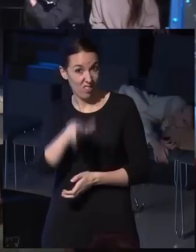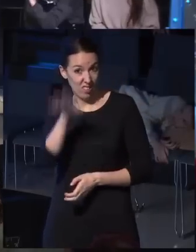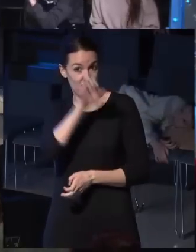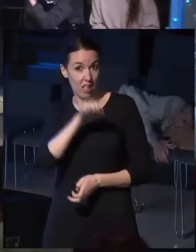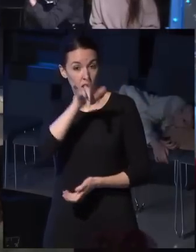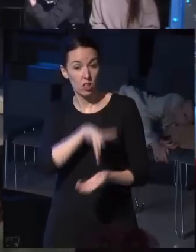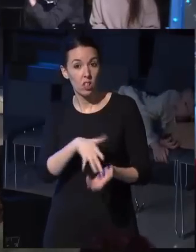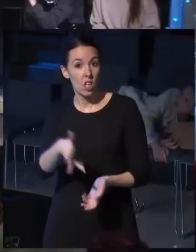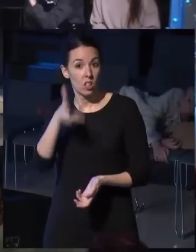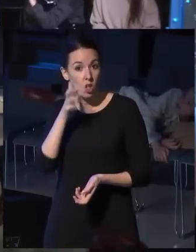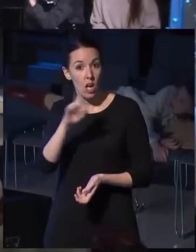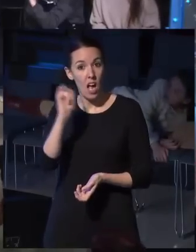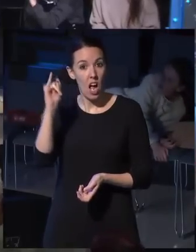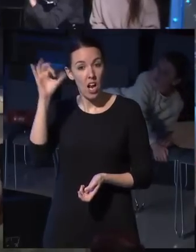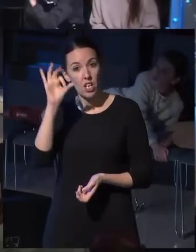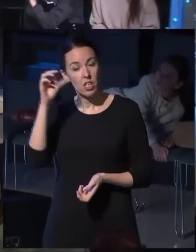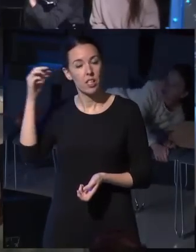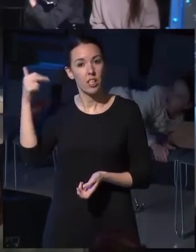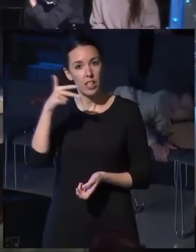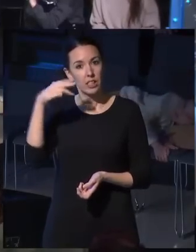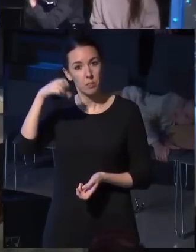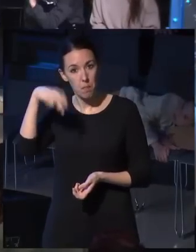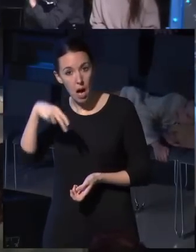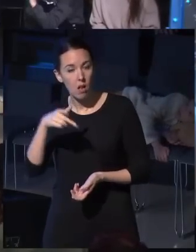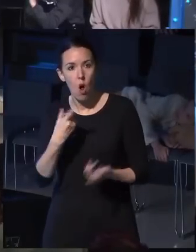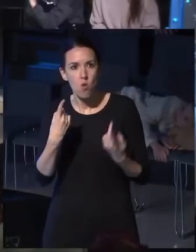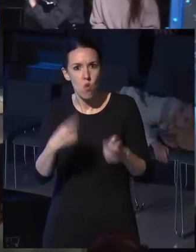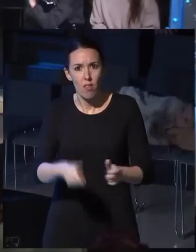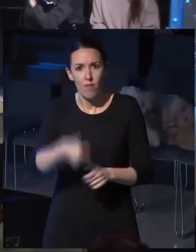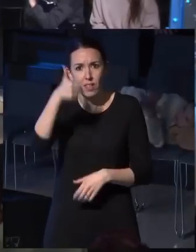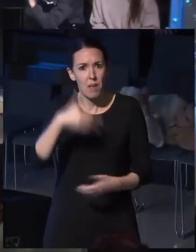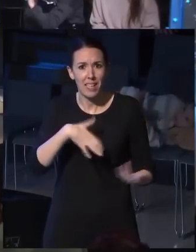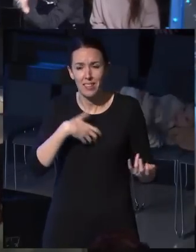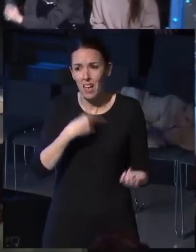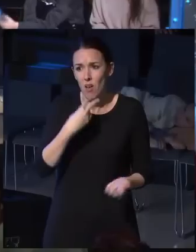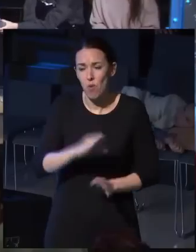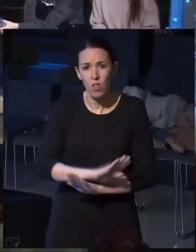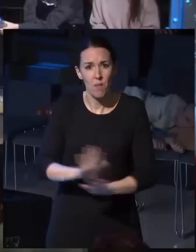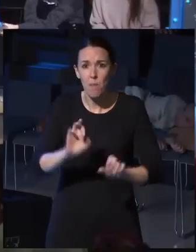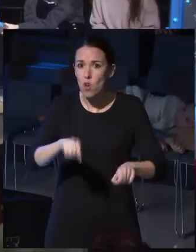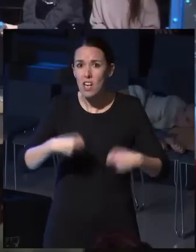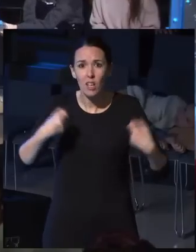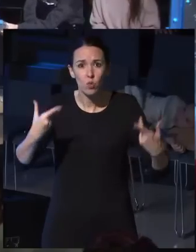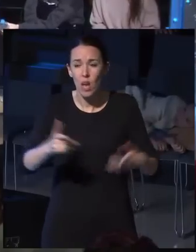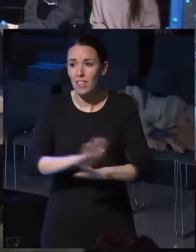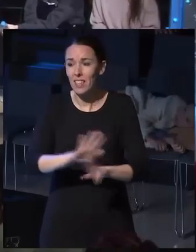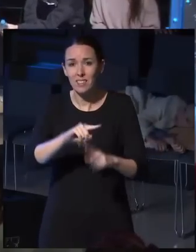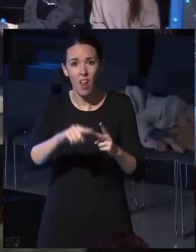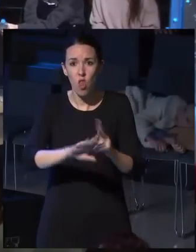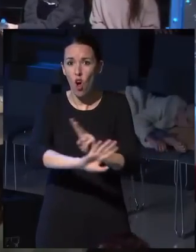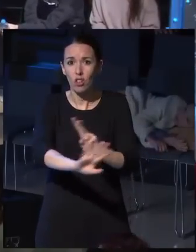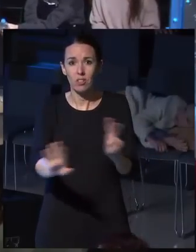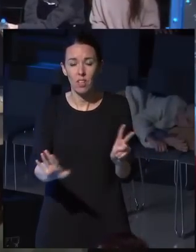escuchas a Jonathan Riesman y dices, no necesito más, ¿no? O sea, que suene él y su guitarra y su voz y que suene muy natural. Y a lo mejor cuando estás